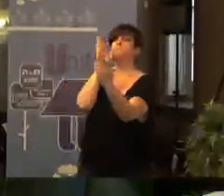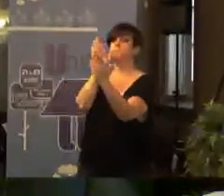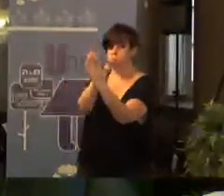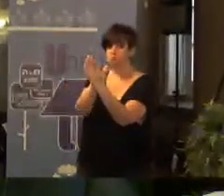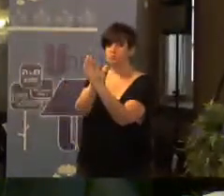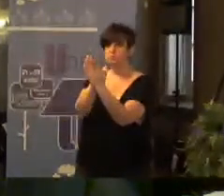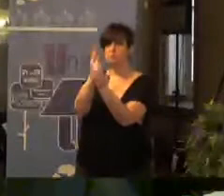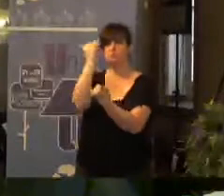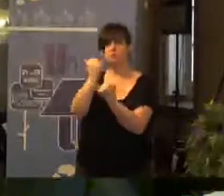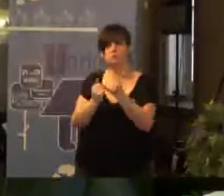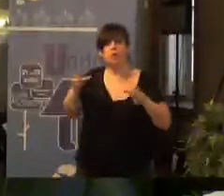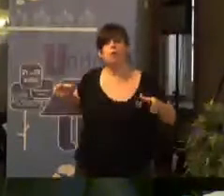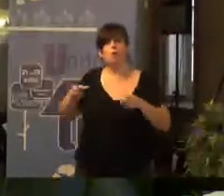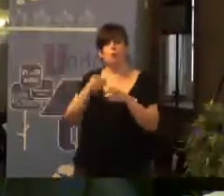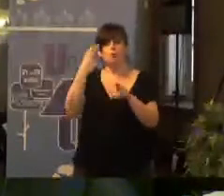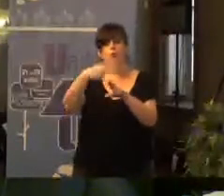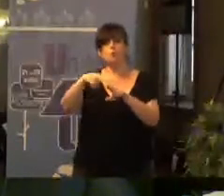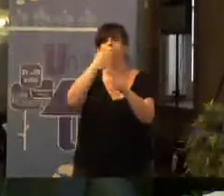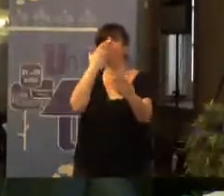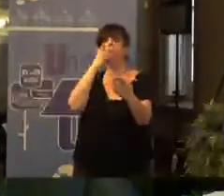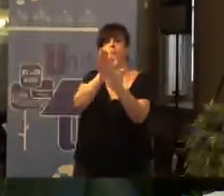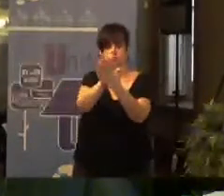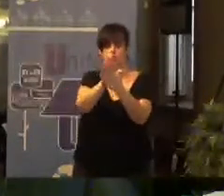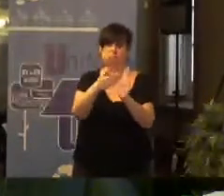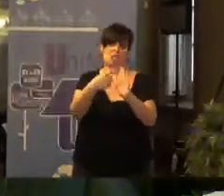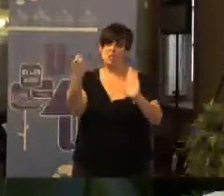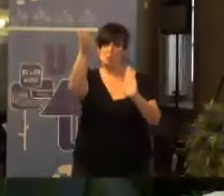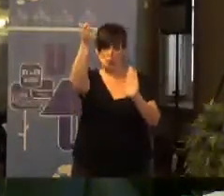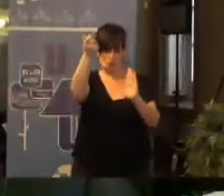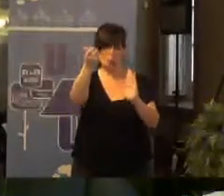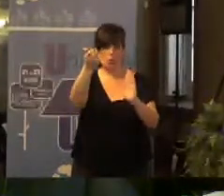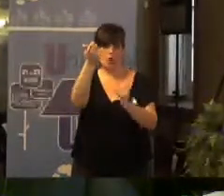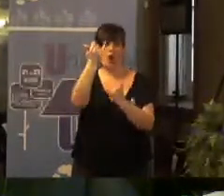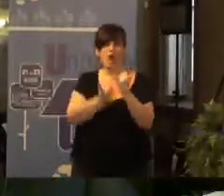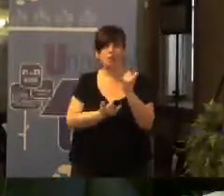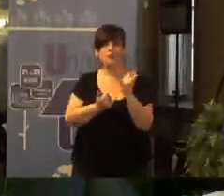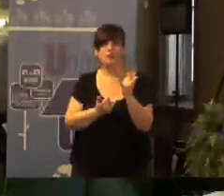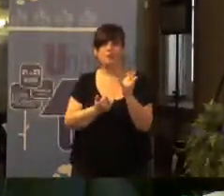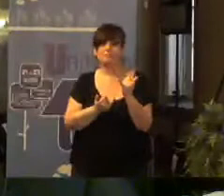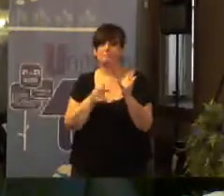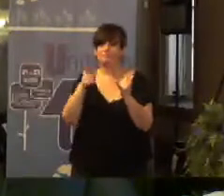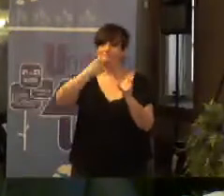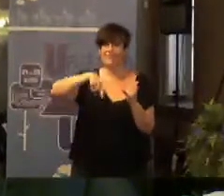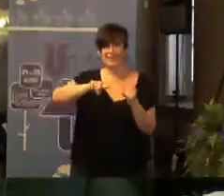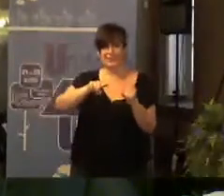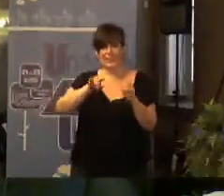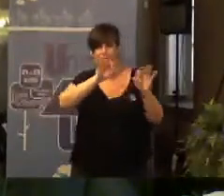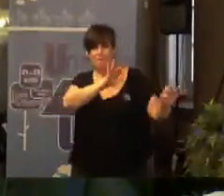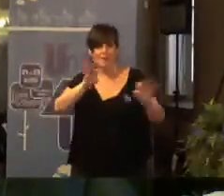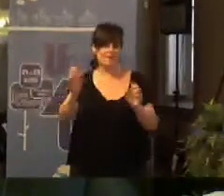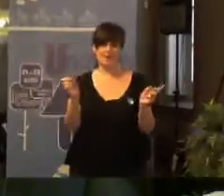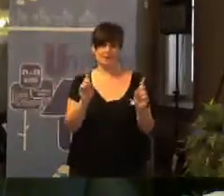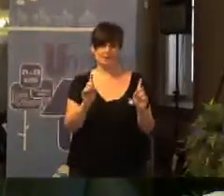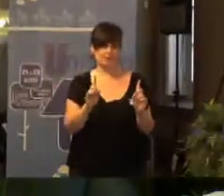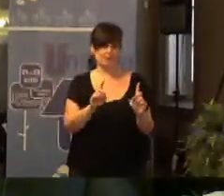os partidos políticos, en xeral, con moi poucas excepcións, pois estaron fora do combate. Non estaban para nada. E daí o que ocurriu foi que,